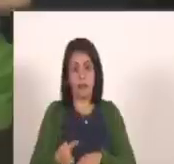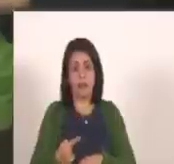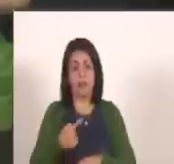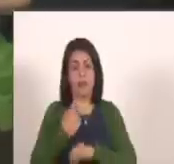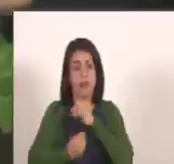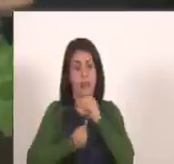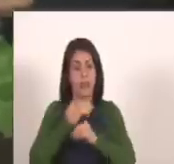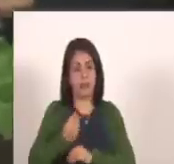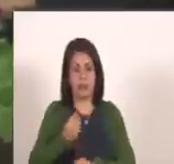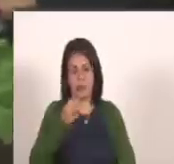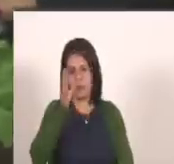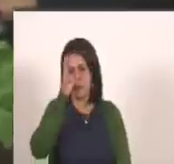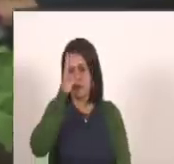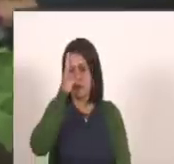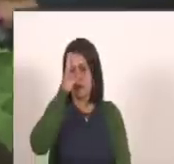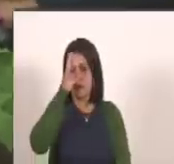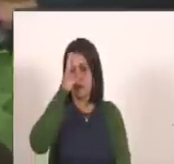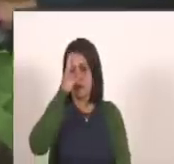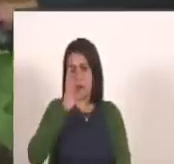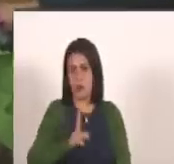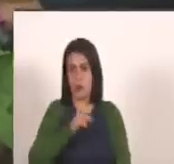un hecho bochornoso,